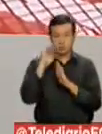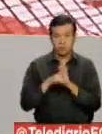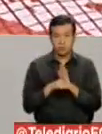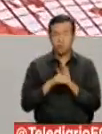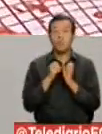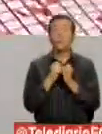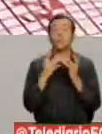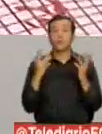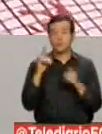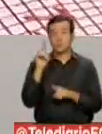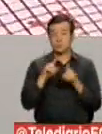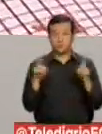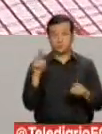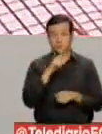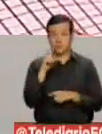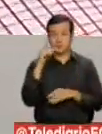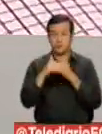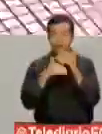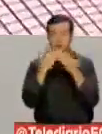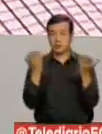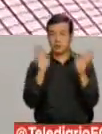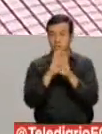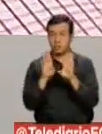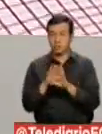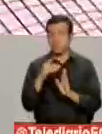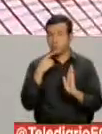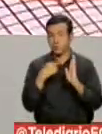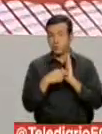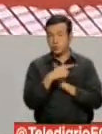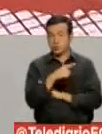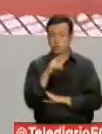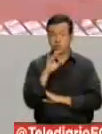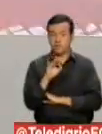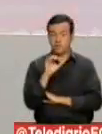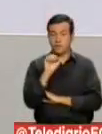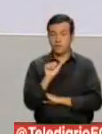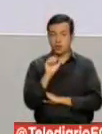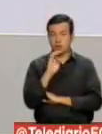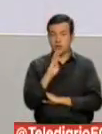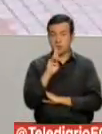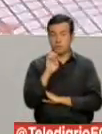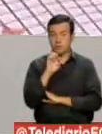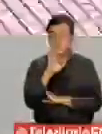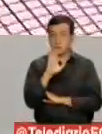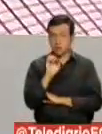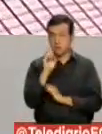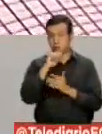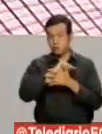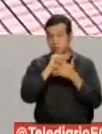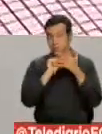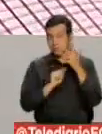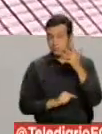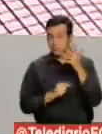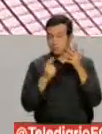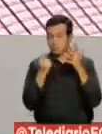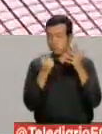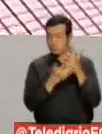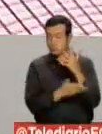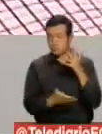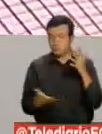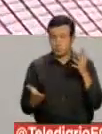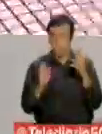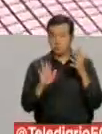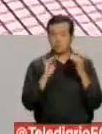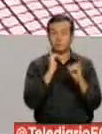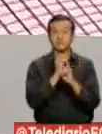nóminas? Varias de ellas están en proceso de liquidación, como por ejemplo Fabrec. Los balances y los movimientos financieros de